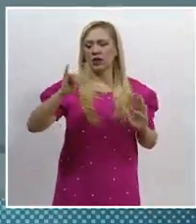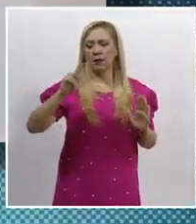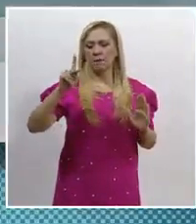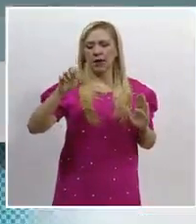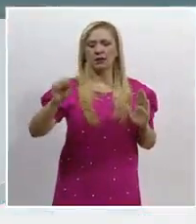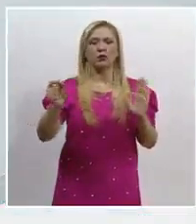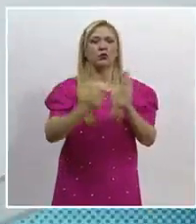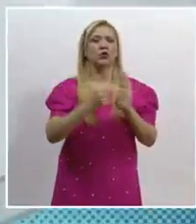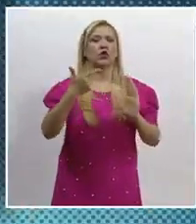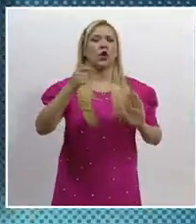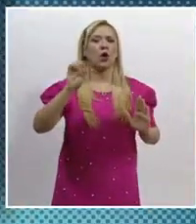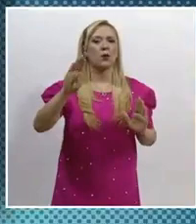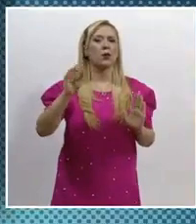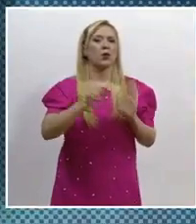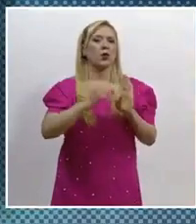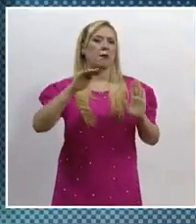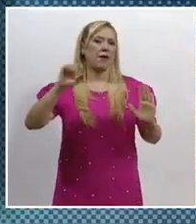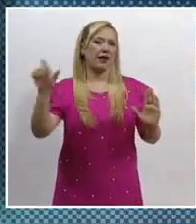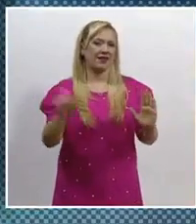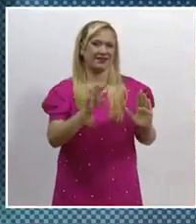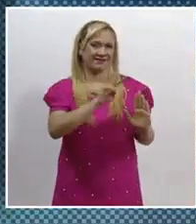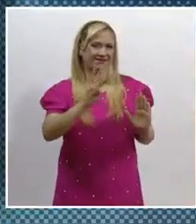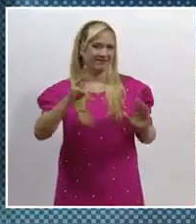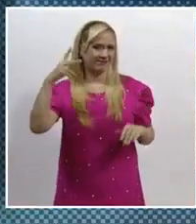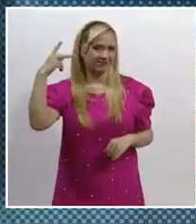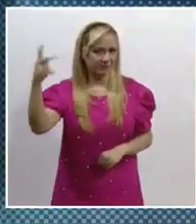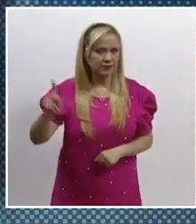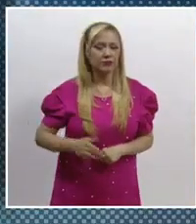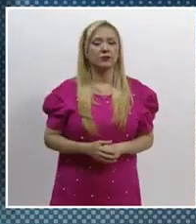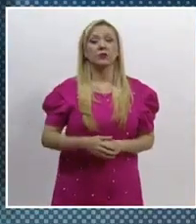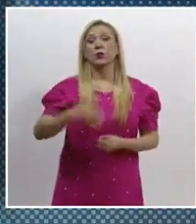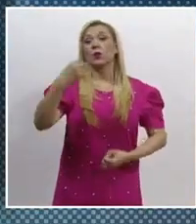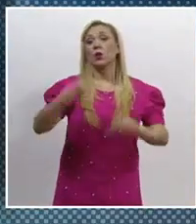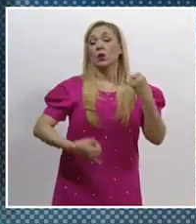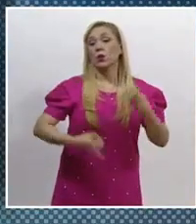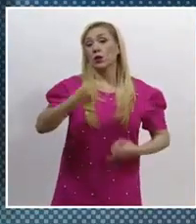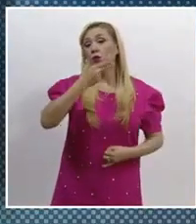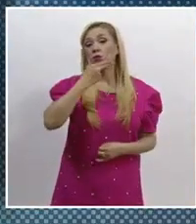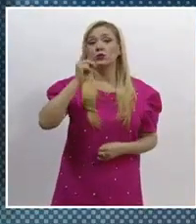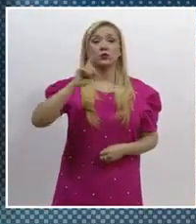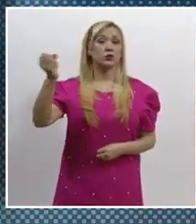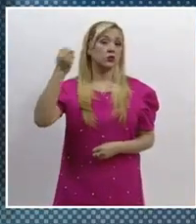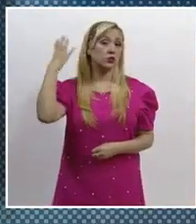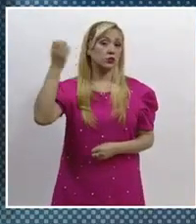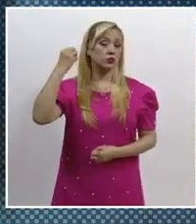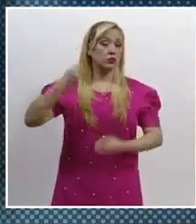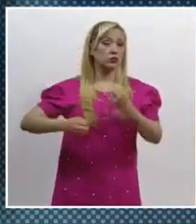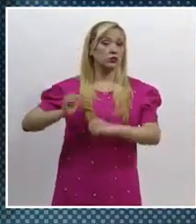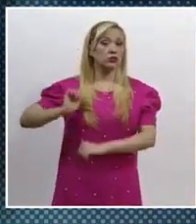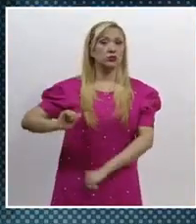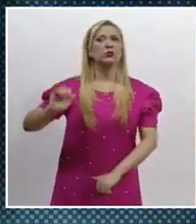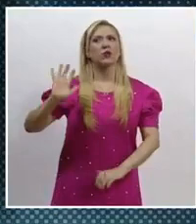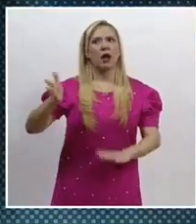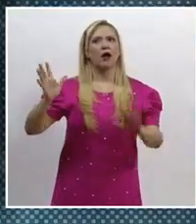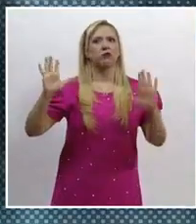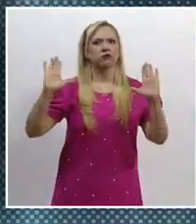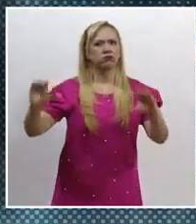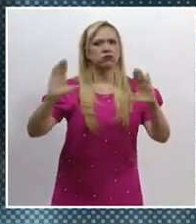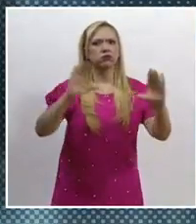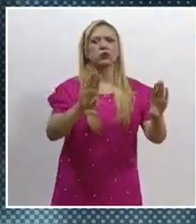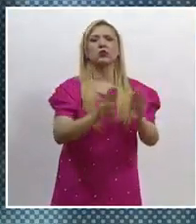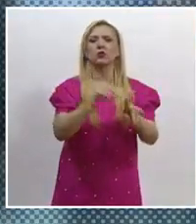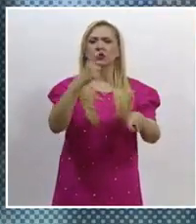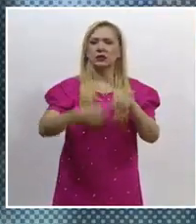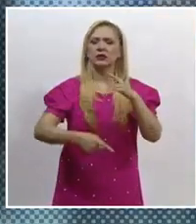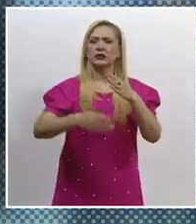www.igualdad.poderjudicialchiapas.gov.mx. Juezas y jueces del Poder Judicial de Veracruz impartieron conferencias sobre la prevención y atención de los